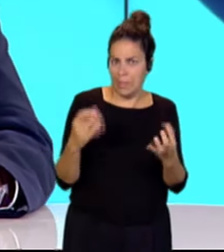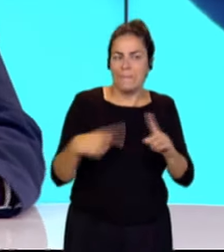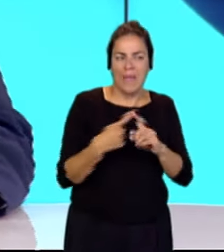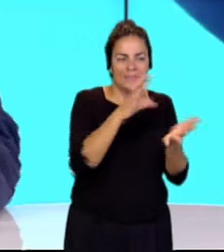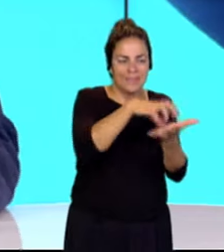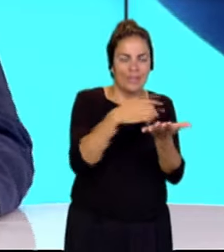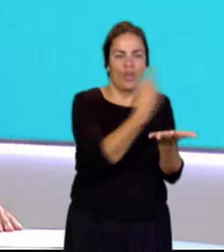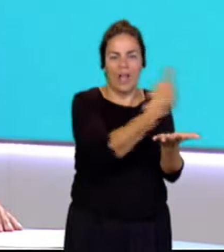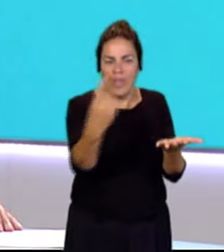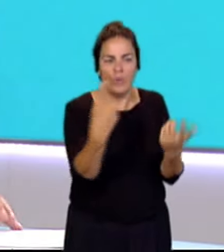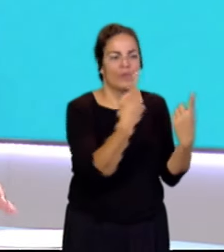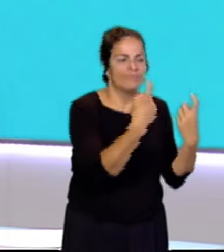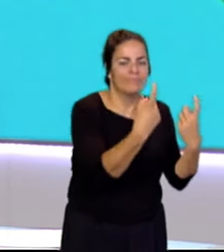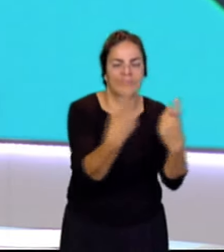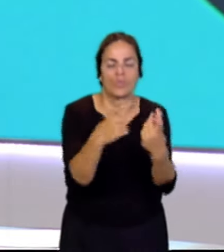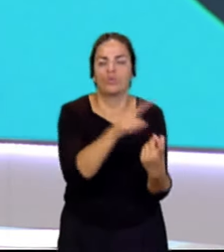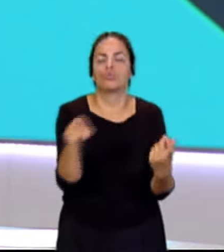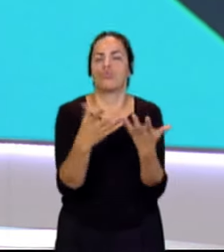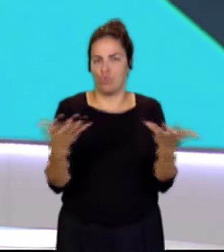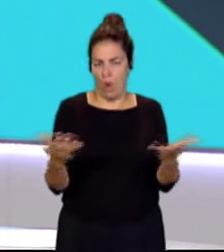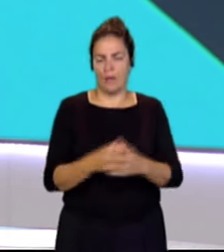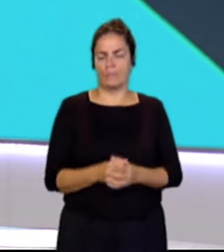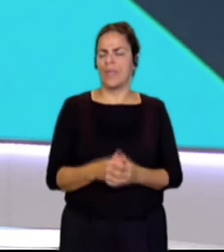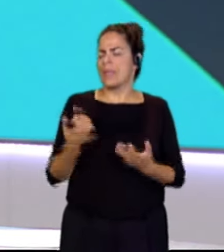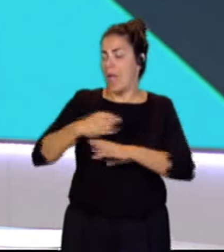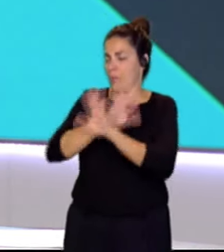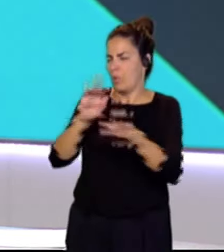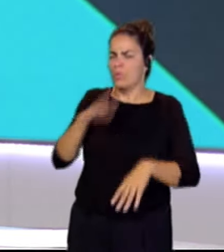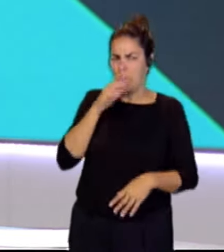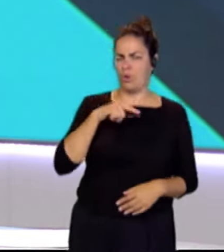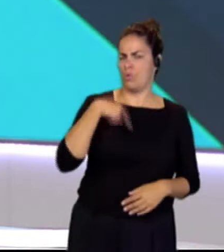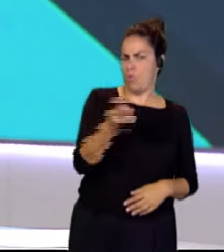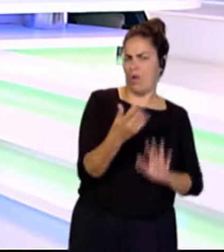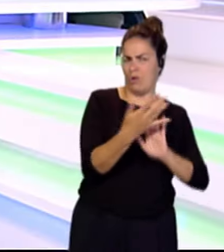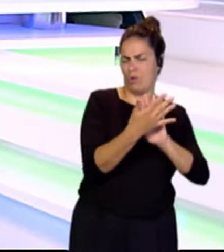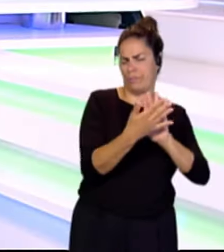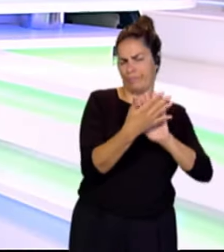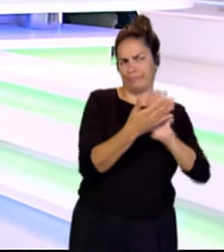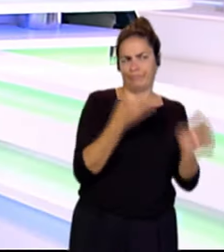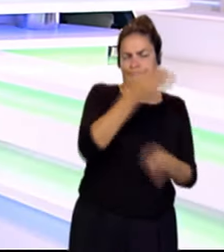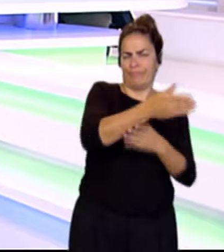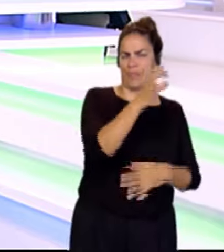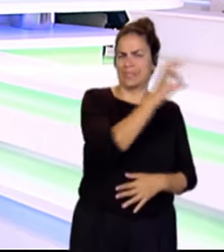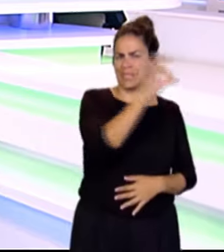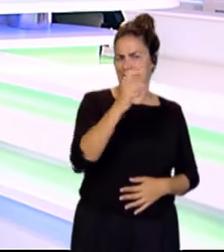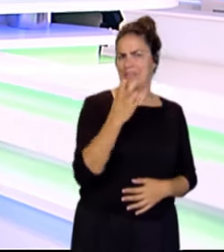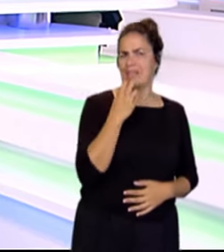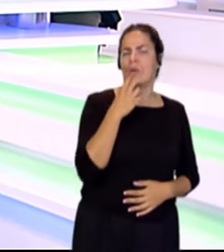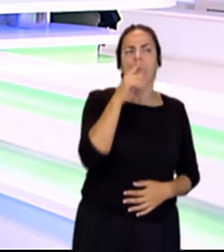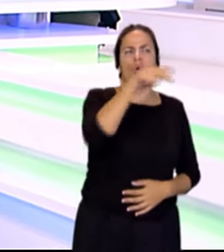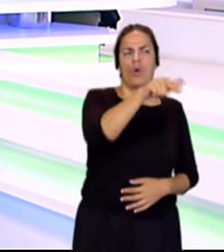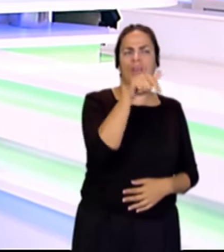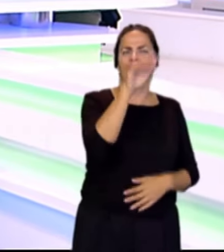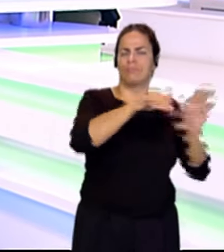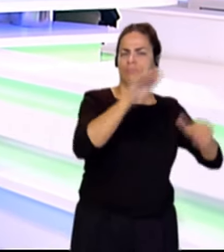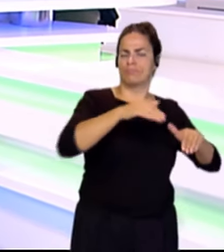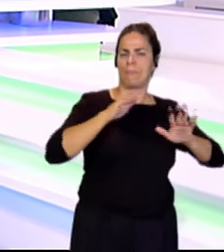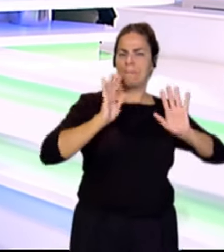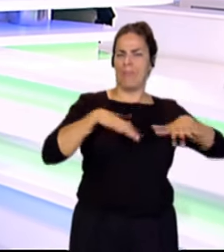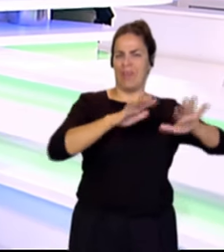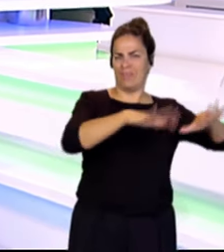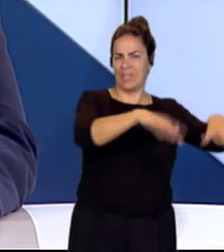de los centros una última cuestión consejero en un ratito nos iremos en directo hasta San Sebastián de la gomera Porque hoy hay convocada una manifestación de madres y